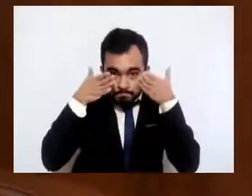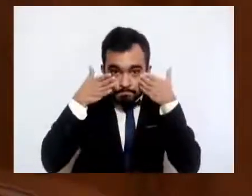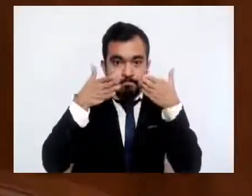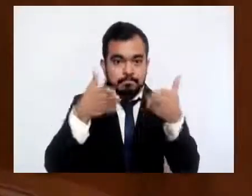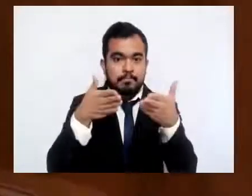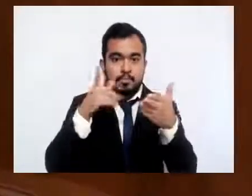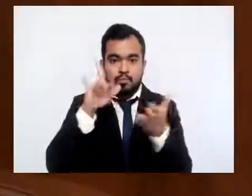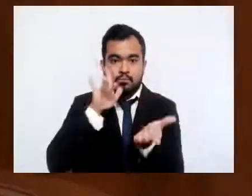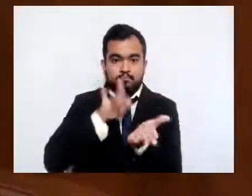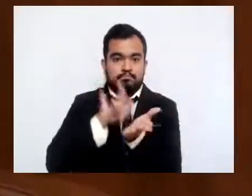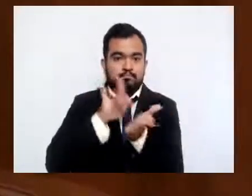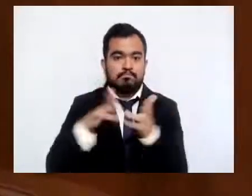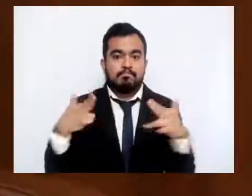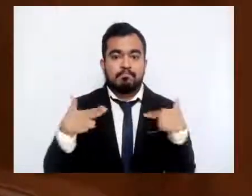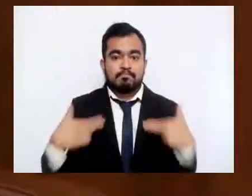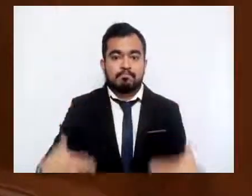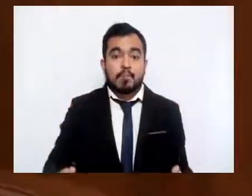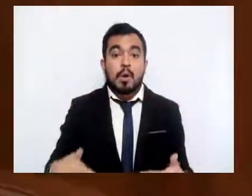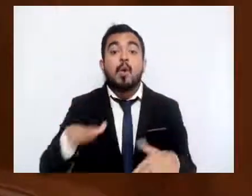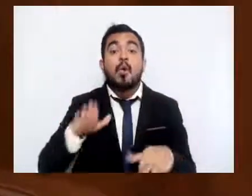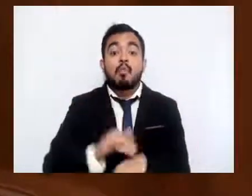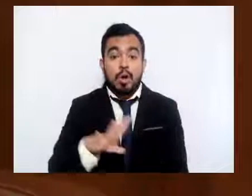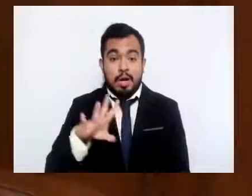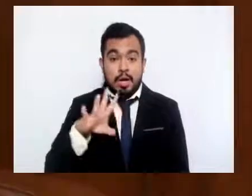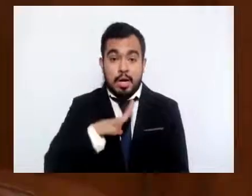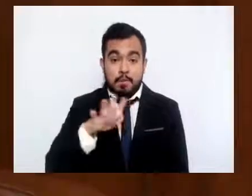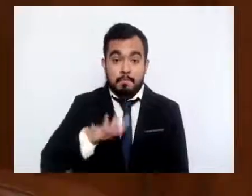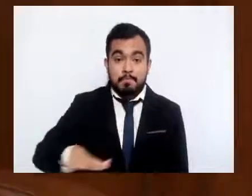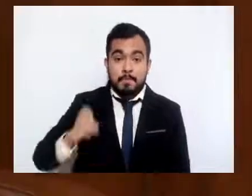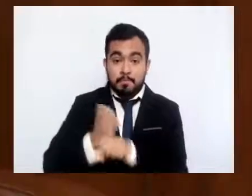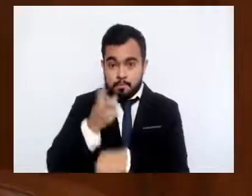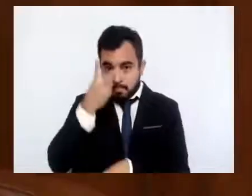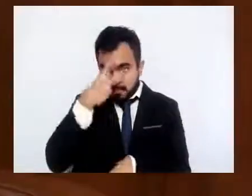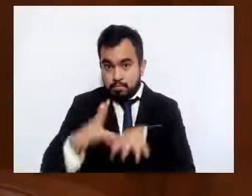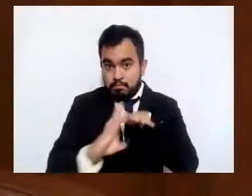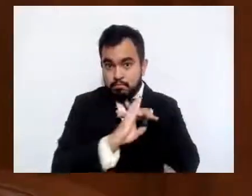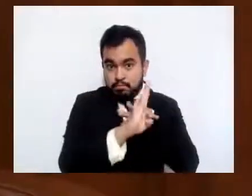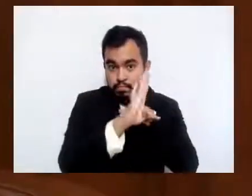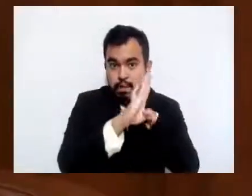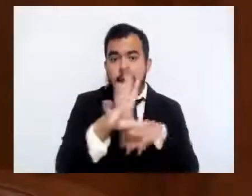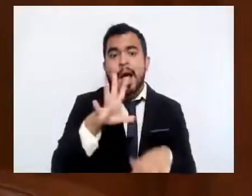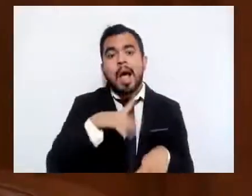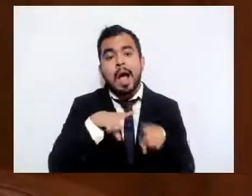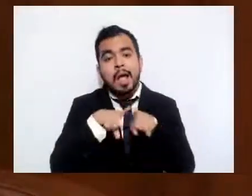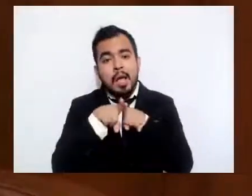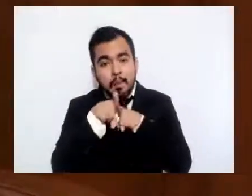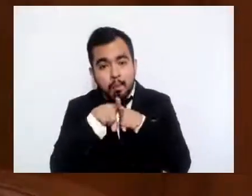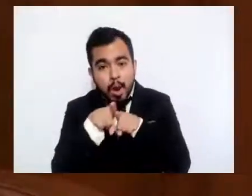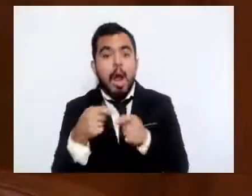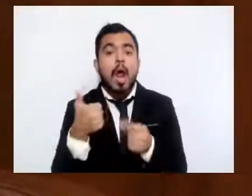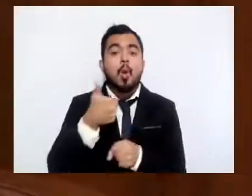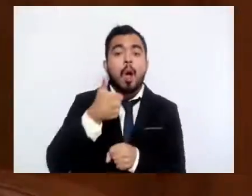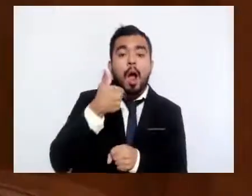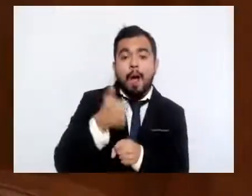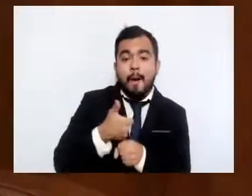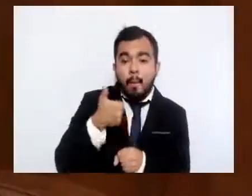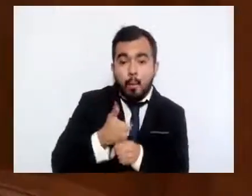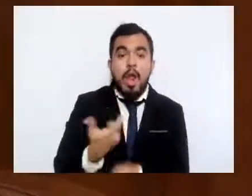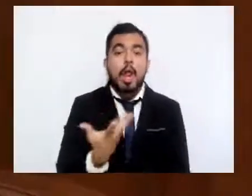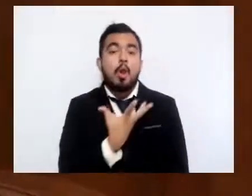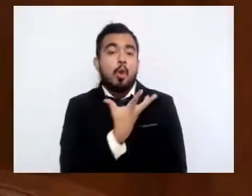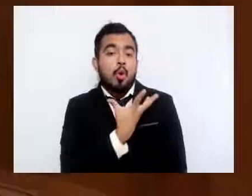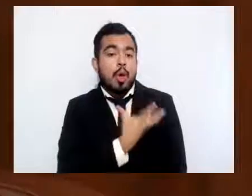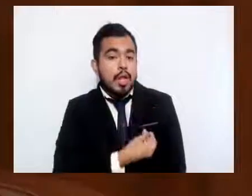migrantes mexiquenses con distintos grados familiares, hermanos, abuelos, hijos, esposos y